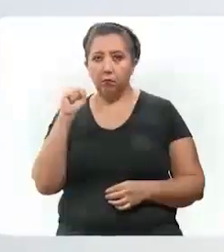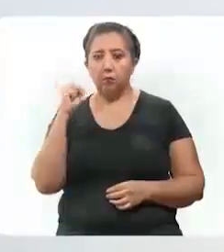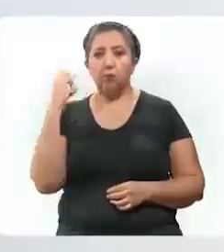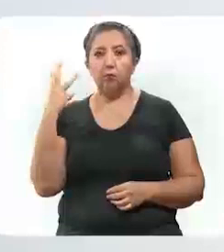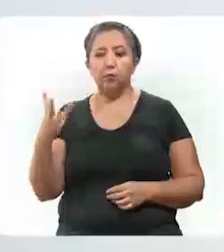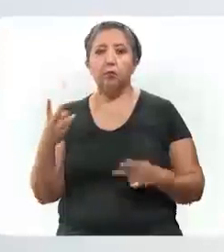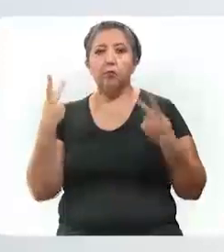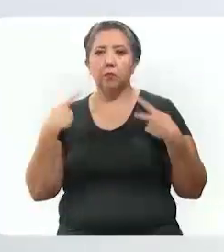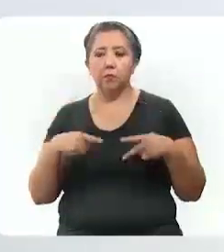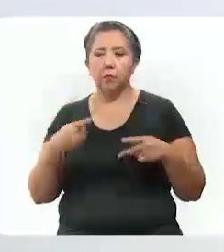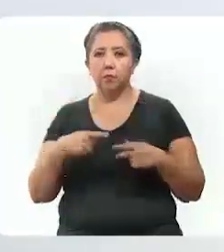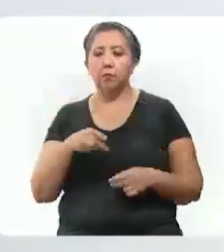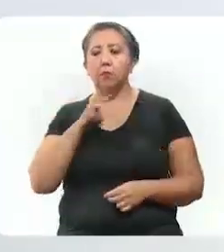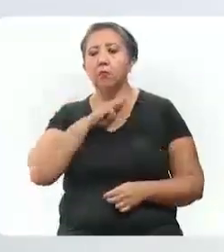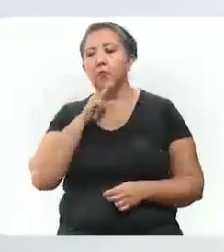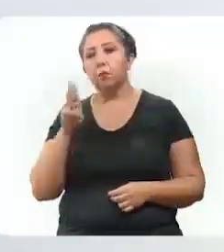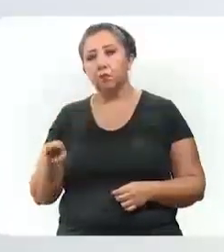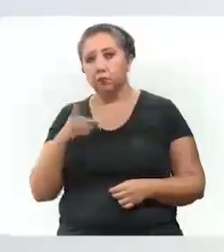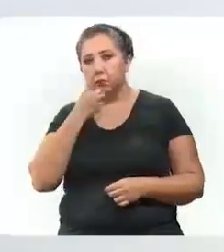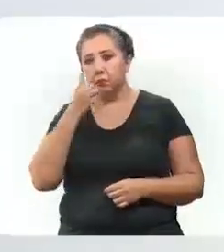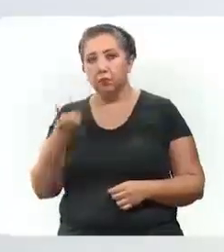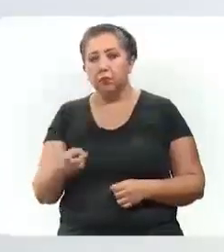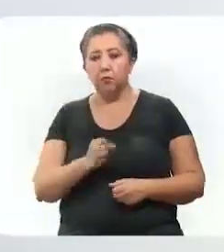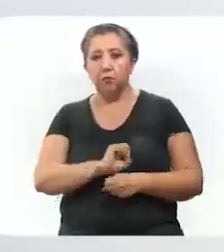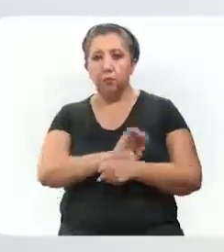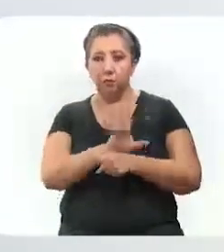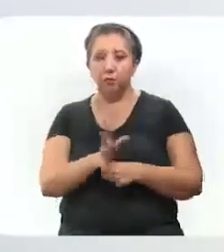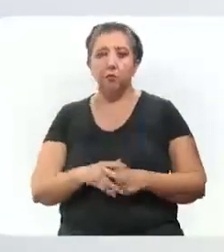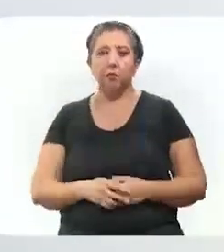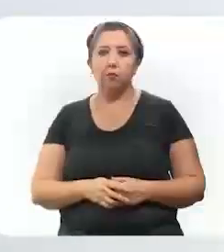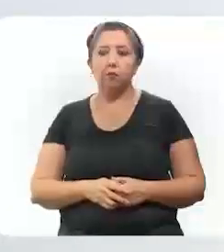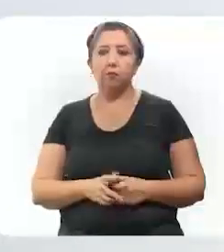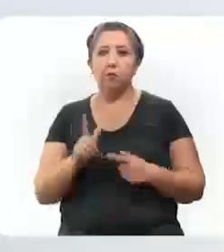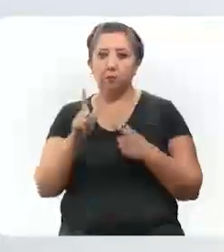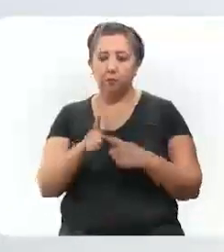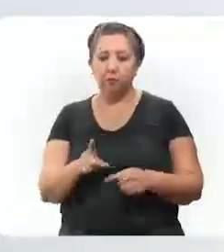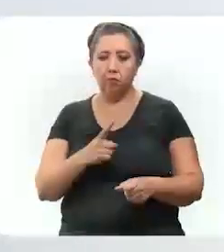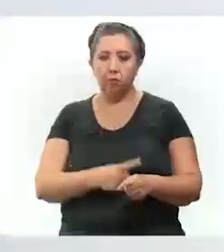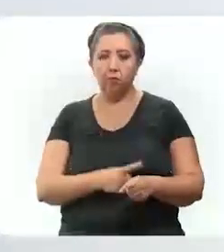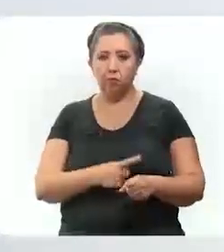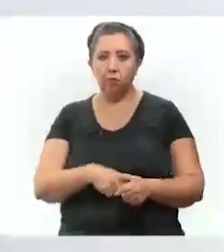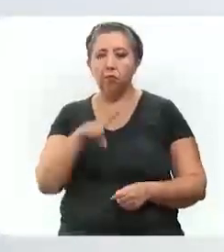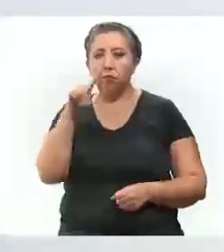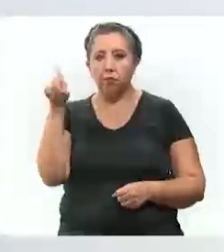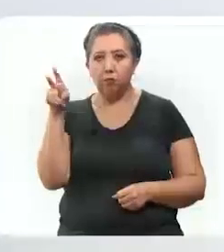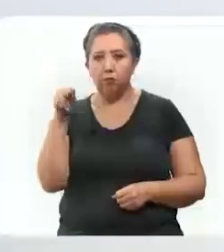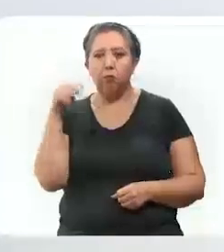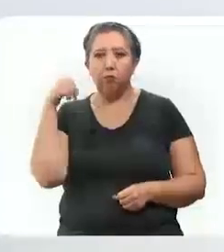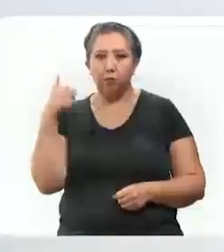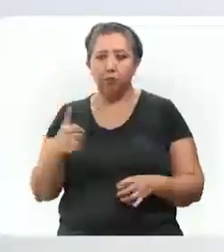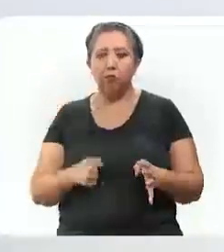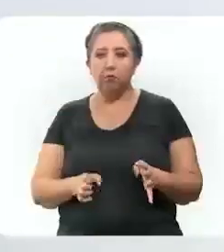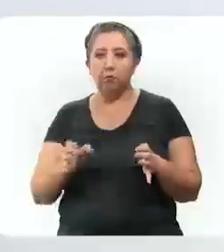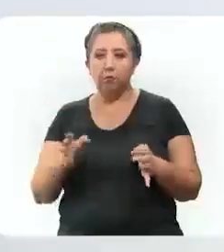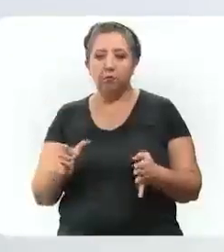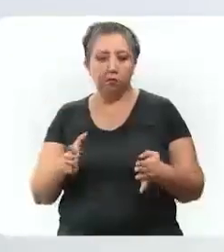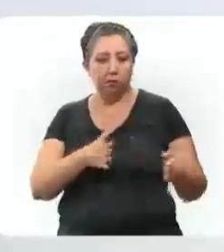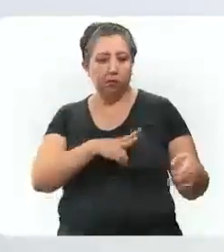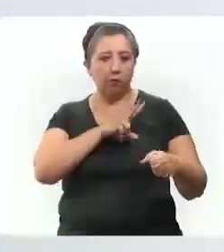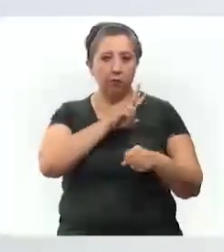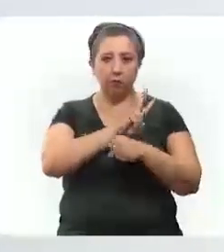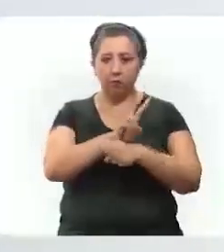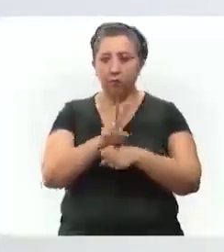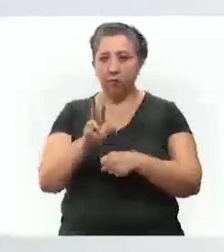6.463 las personas fallecidas a causa del coronavirus. De los casos activos, 186 están estables,